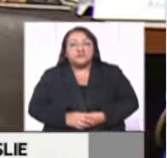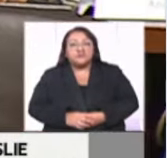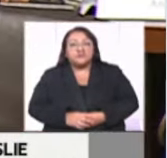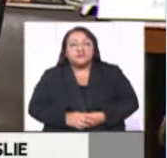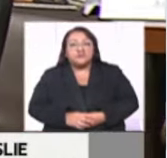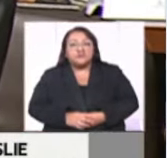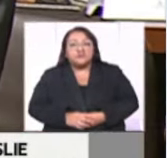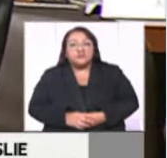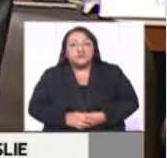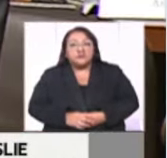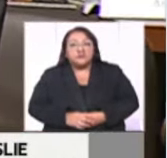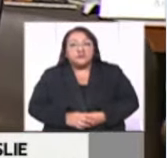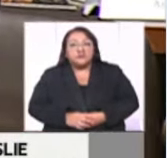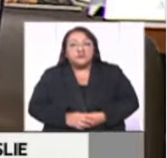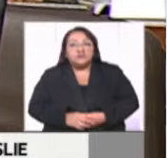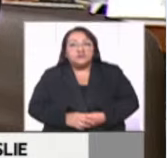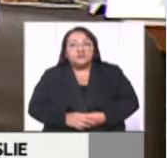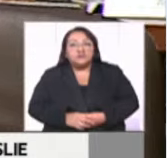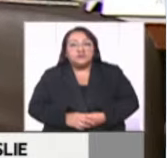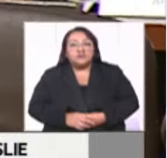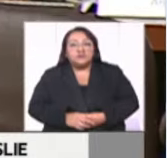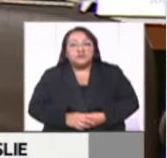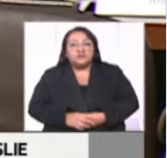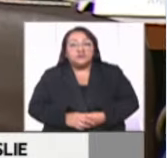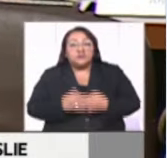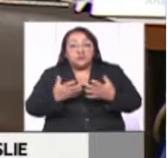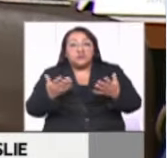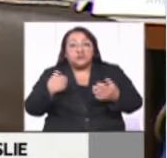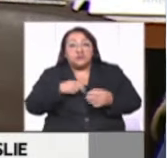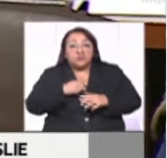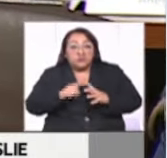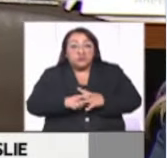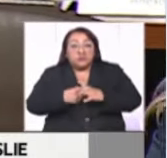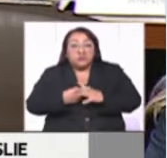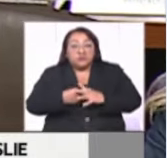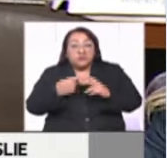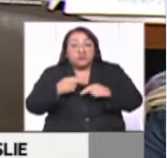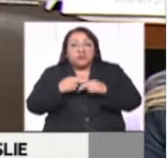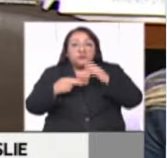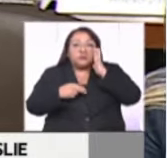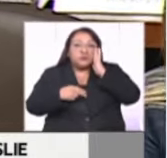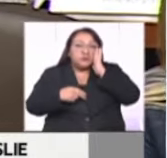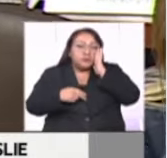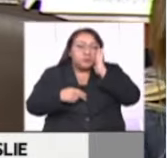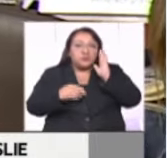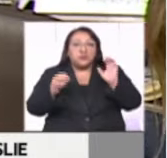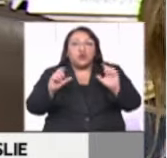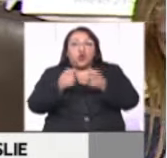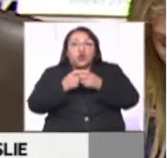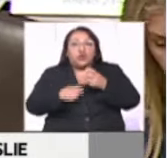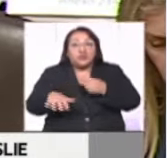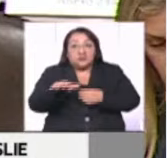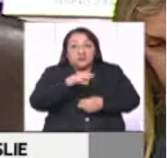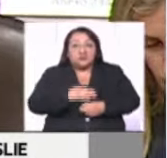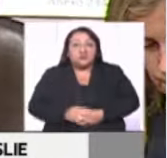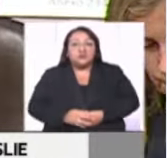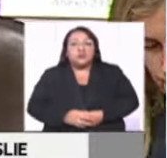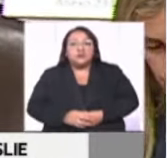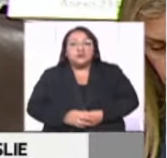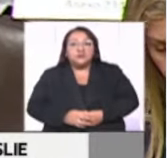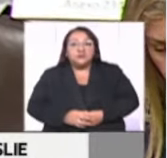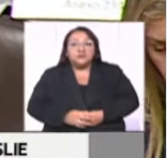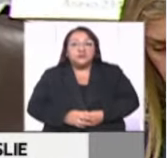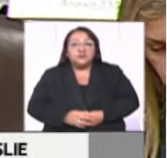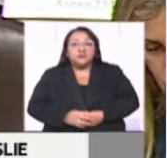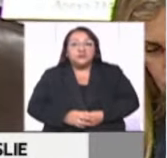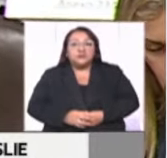la gesta que hemos iniciado a nivel de un conjunto de parlamentarios, no solamente de